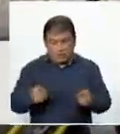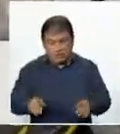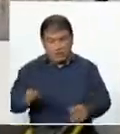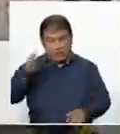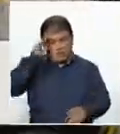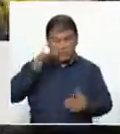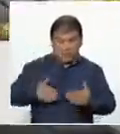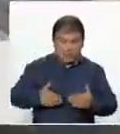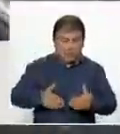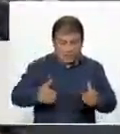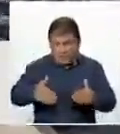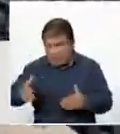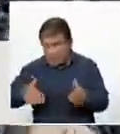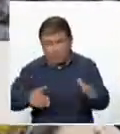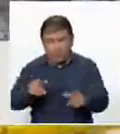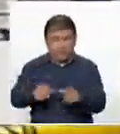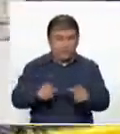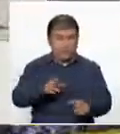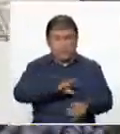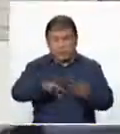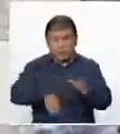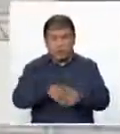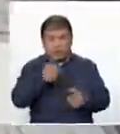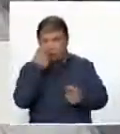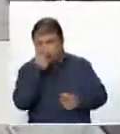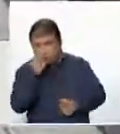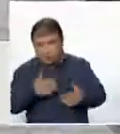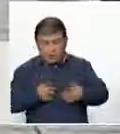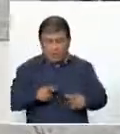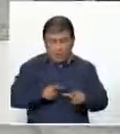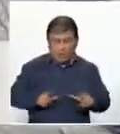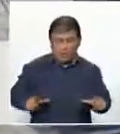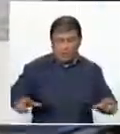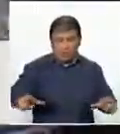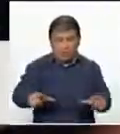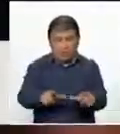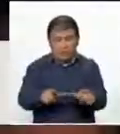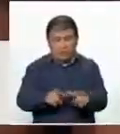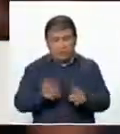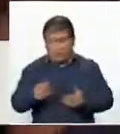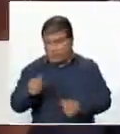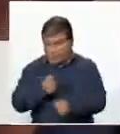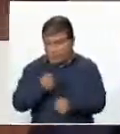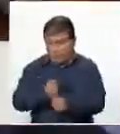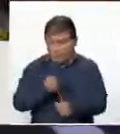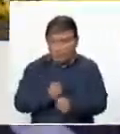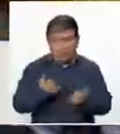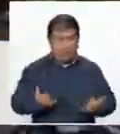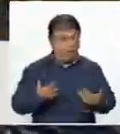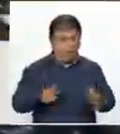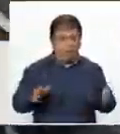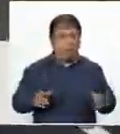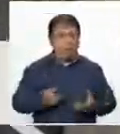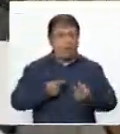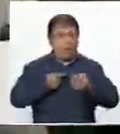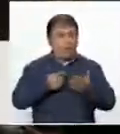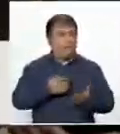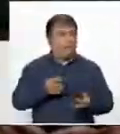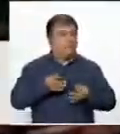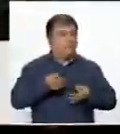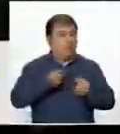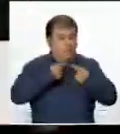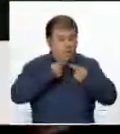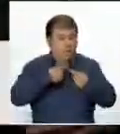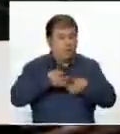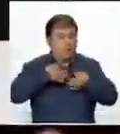viene apartando tanto al público como a diversos curiosos que están por la zona mientras desarrollan su labor. Hasta ahora no hay un pronunciamiento oficial de